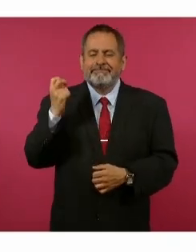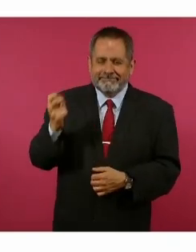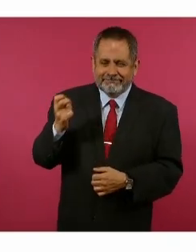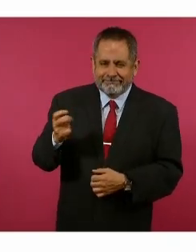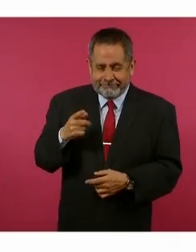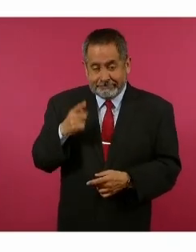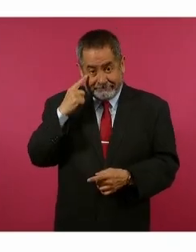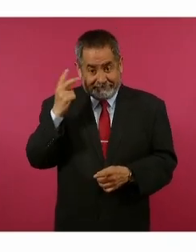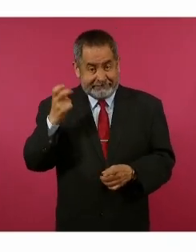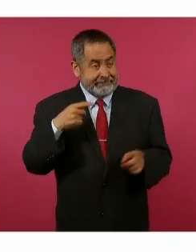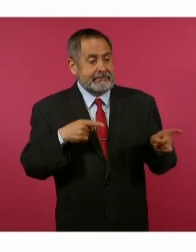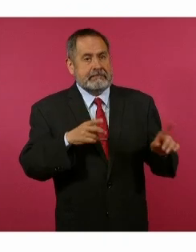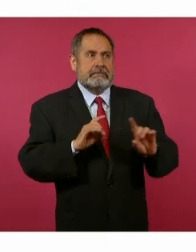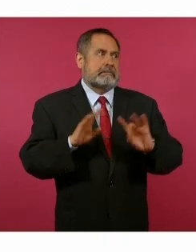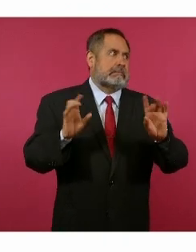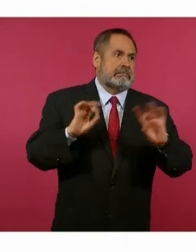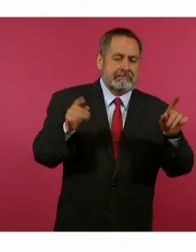que